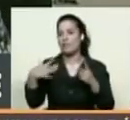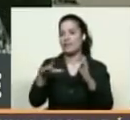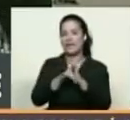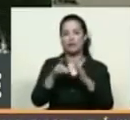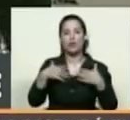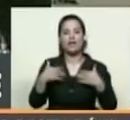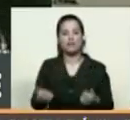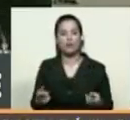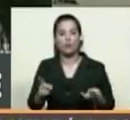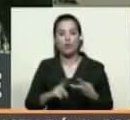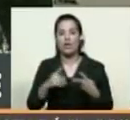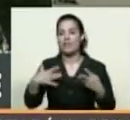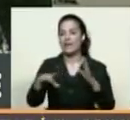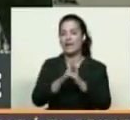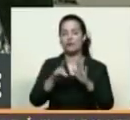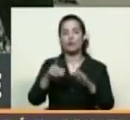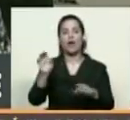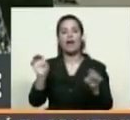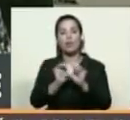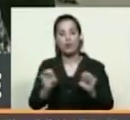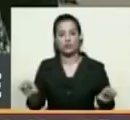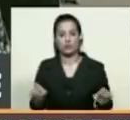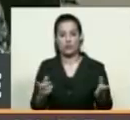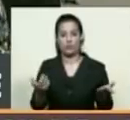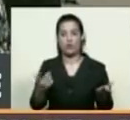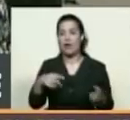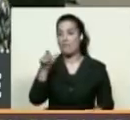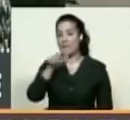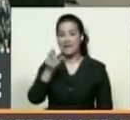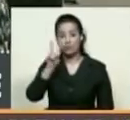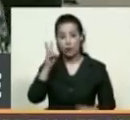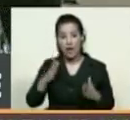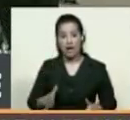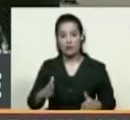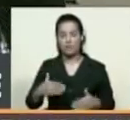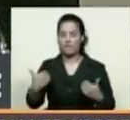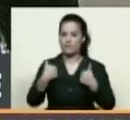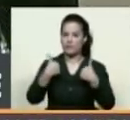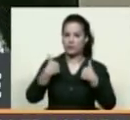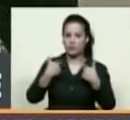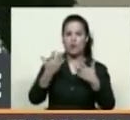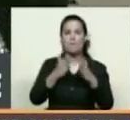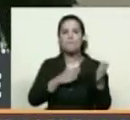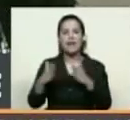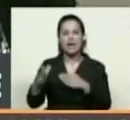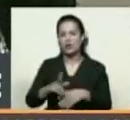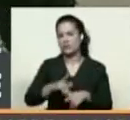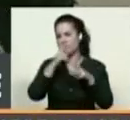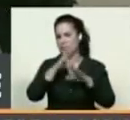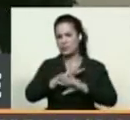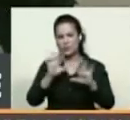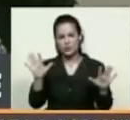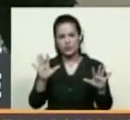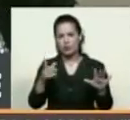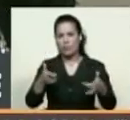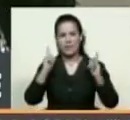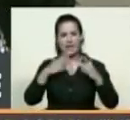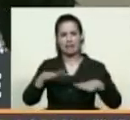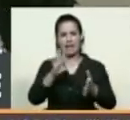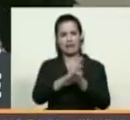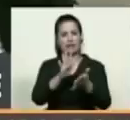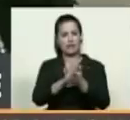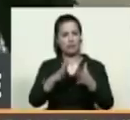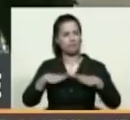salud, el derecho a la educación, donde los venezolanos fuimos víctimas de un plan perturbador de la tranquilidad de la